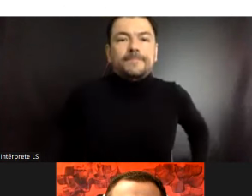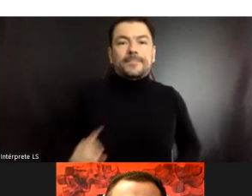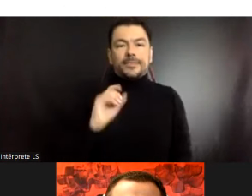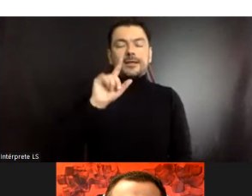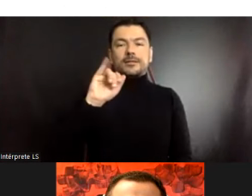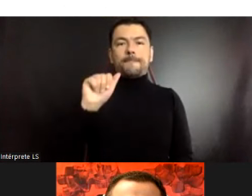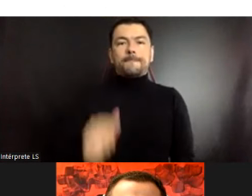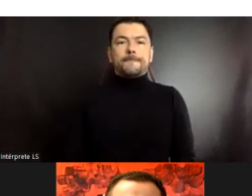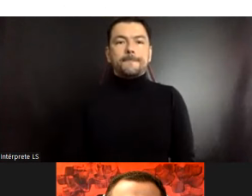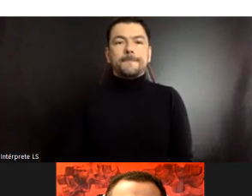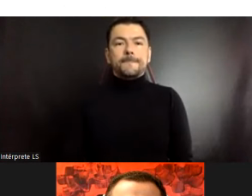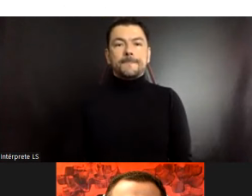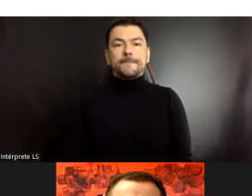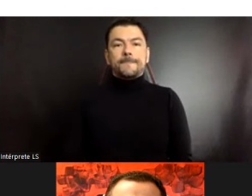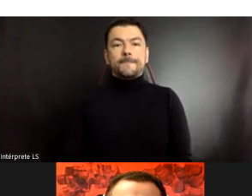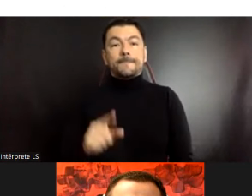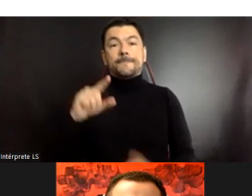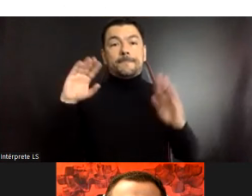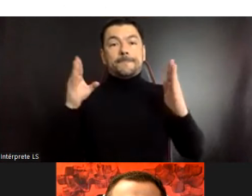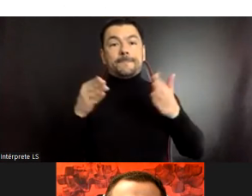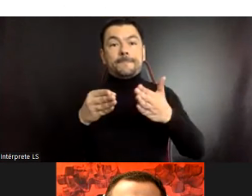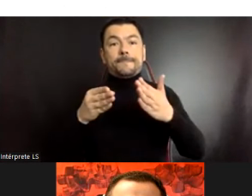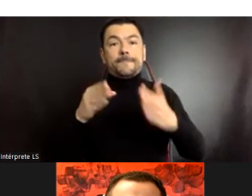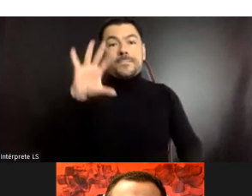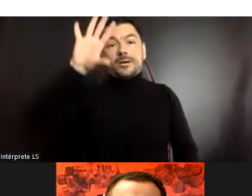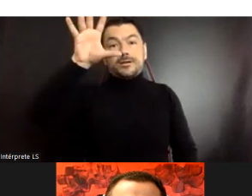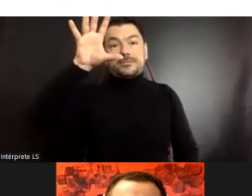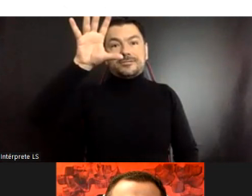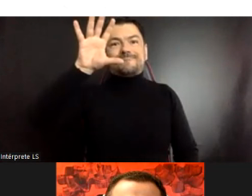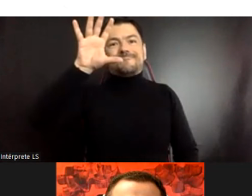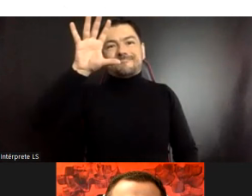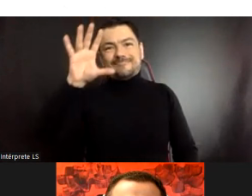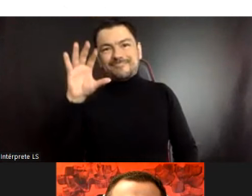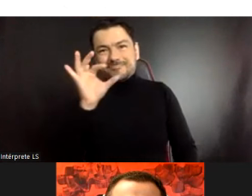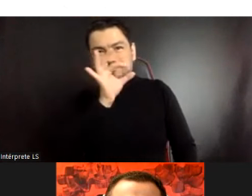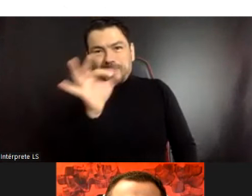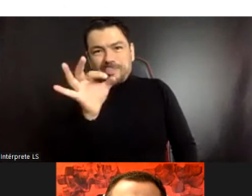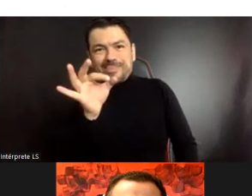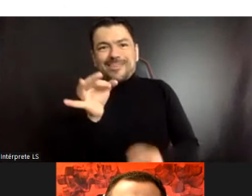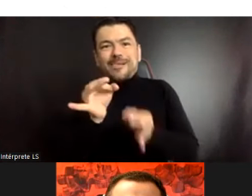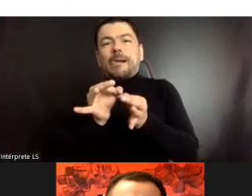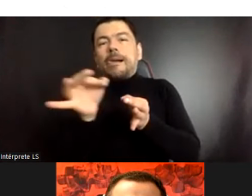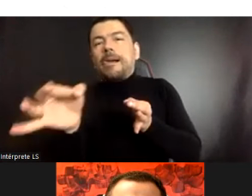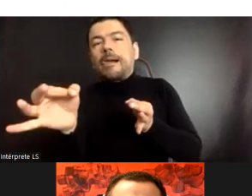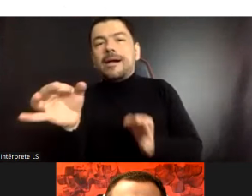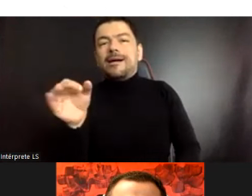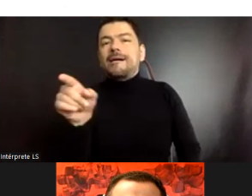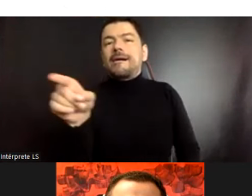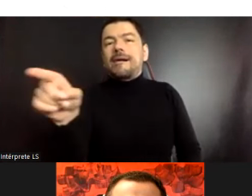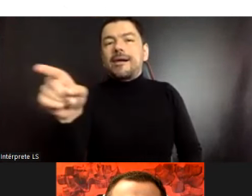nivel subnacional. Tenemos entonces la tendencia de trabajar con comunidades porque son los beneficiarios